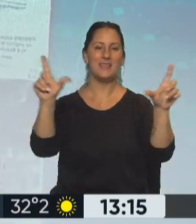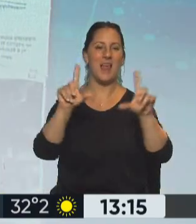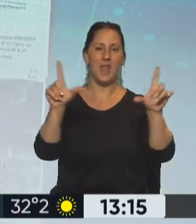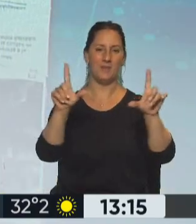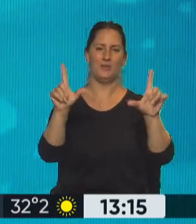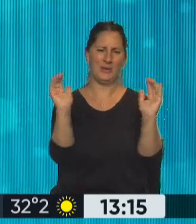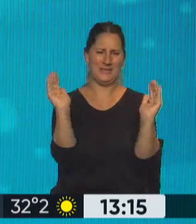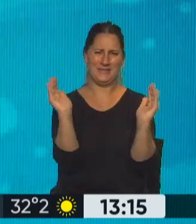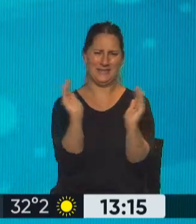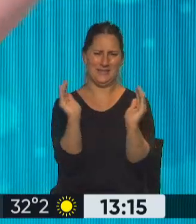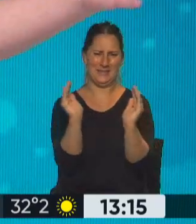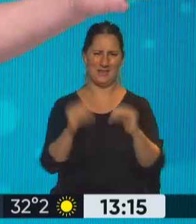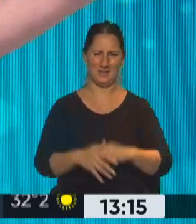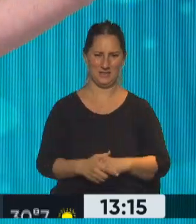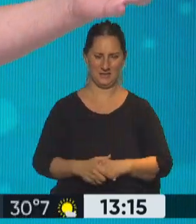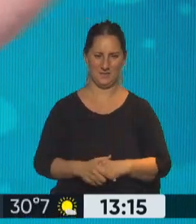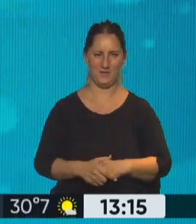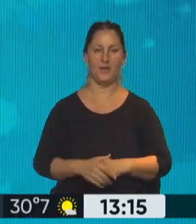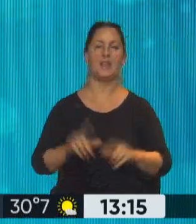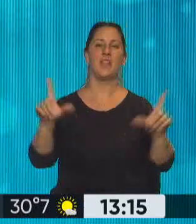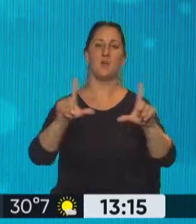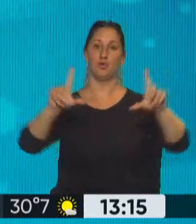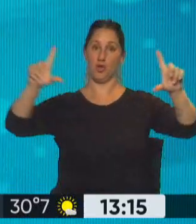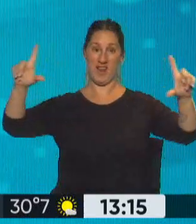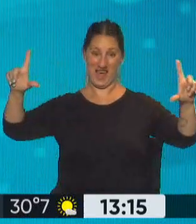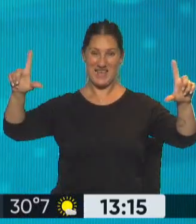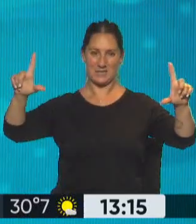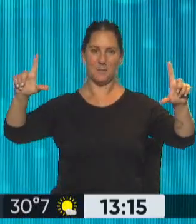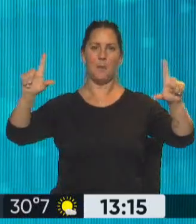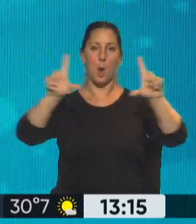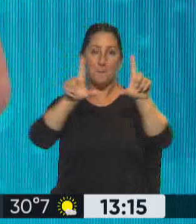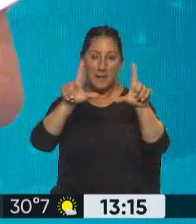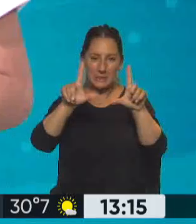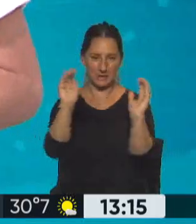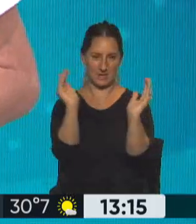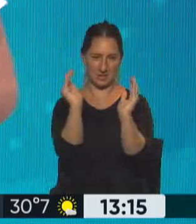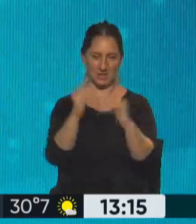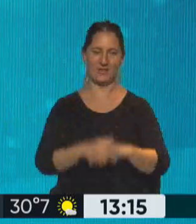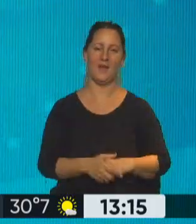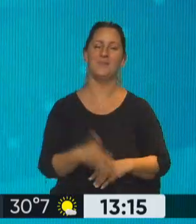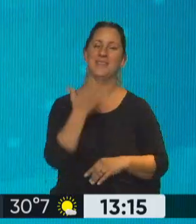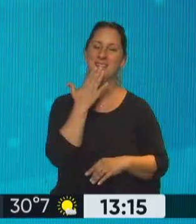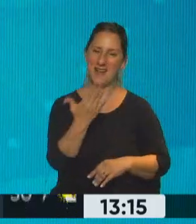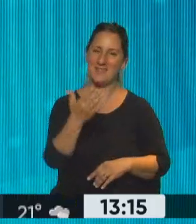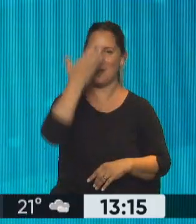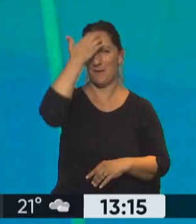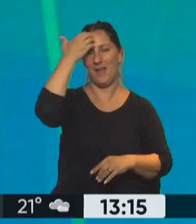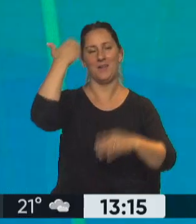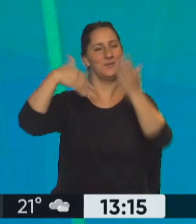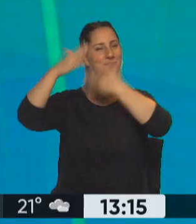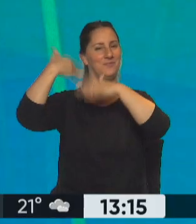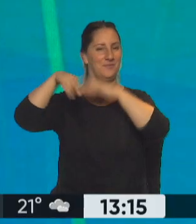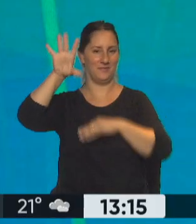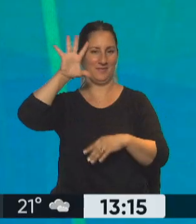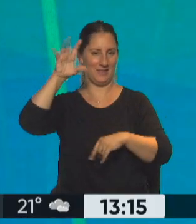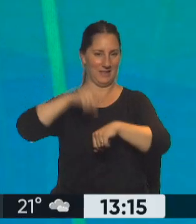súper pequeñas eran grandes aparatos con pantallas pequeñas Claro que sí Bueno gracias Siri por hacernos recorrer en el tiempo parte